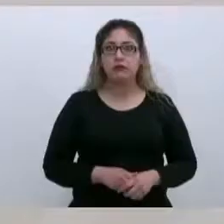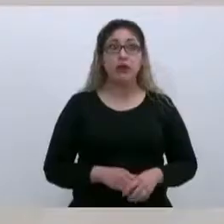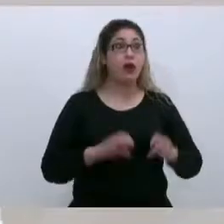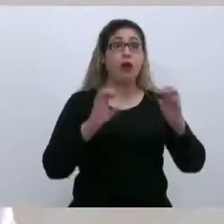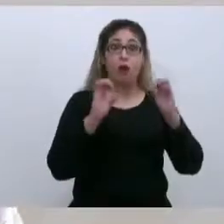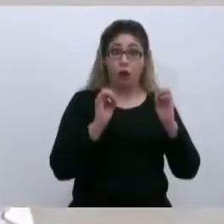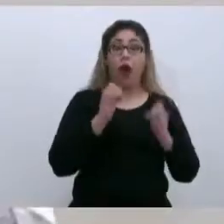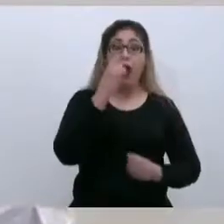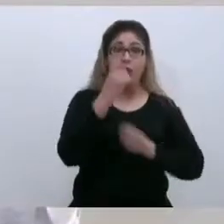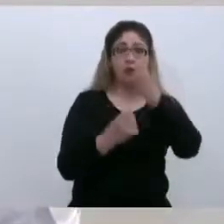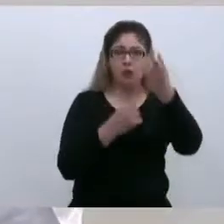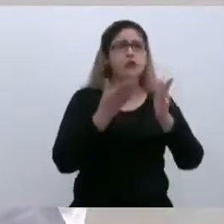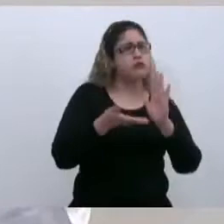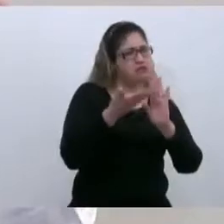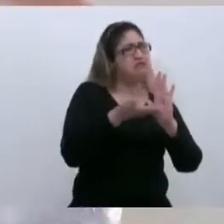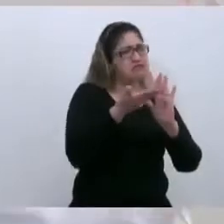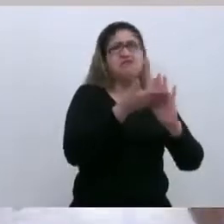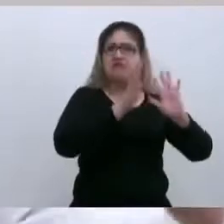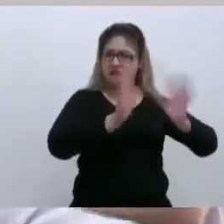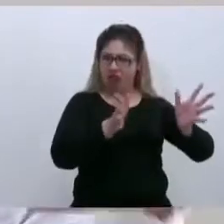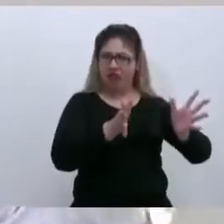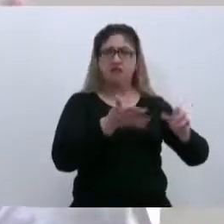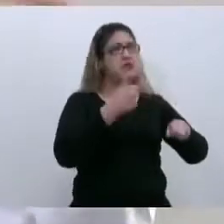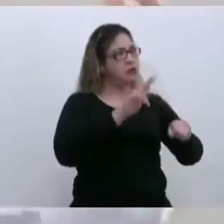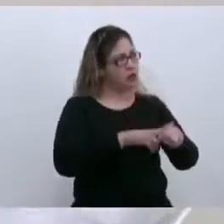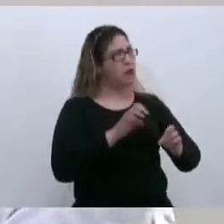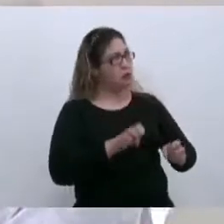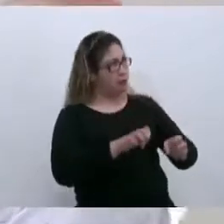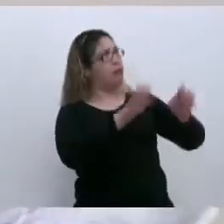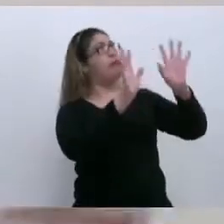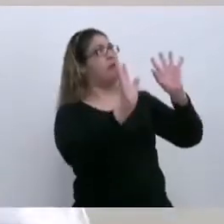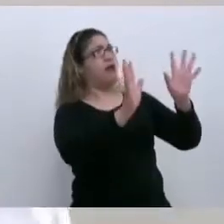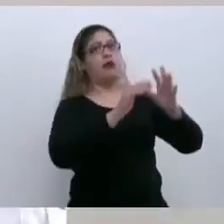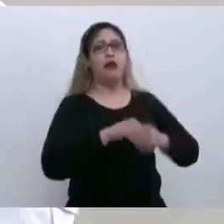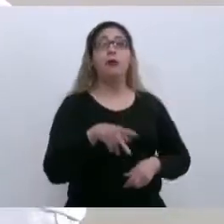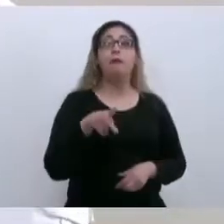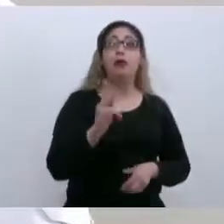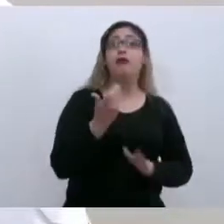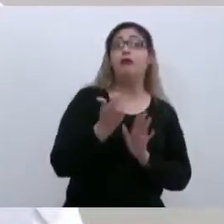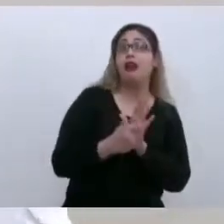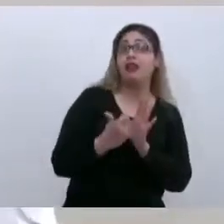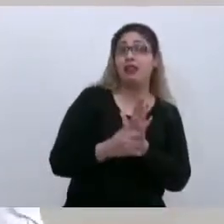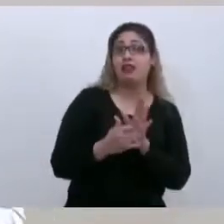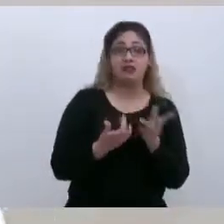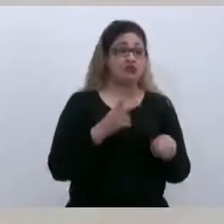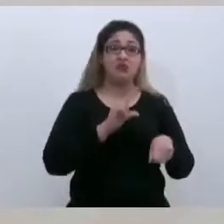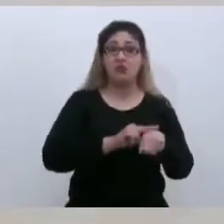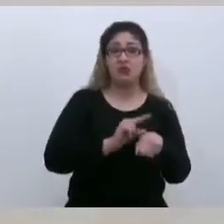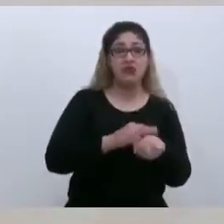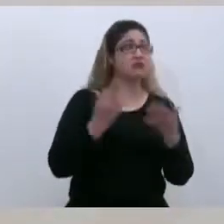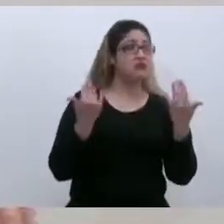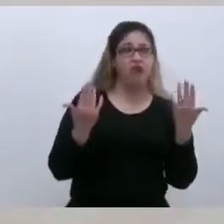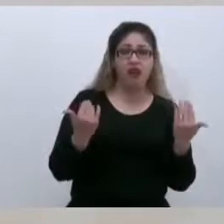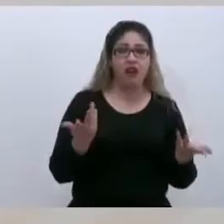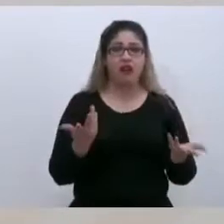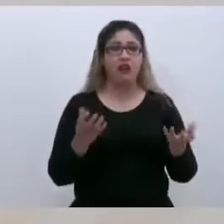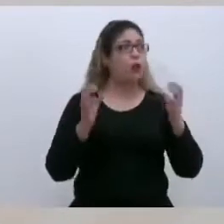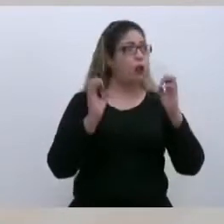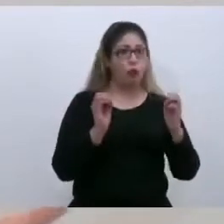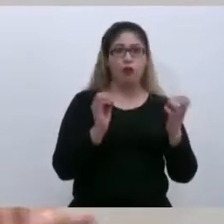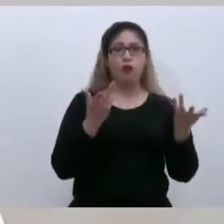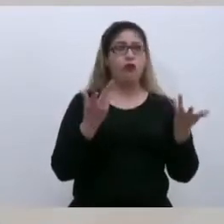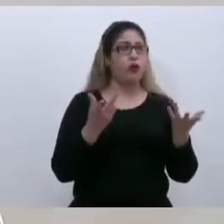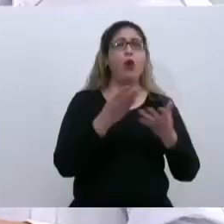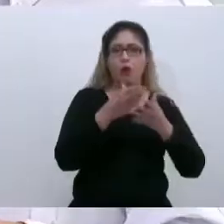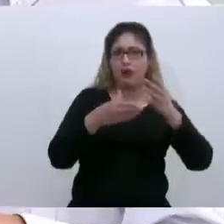récords porque habían sido los que habían tenido más productividad a la hora de hacer cirugías o porque fueran los primeros que estaban innovando en algo